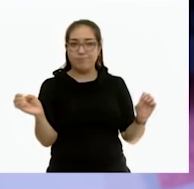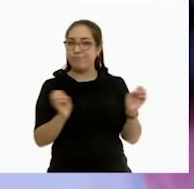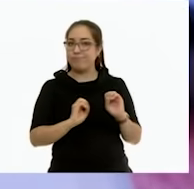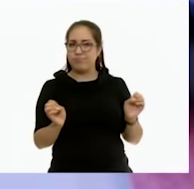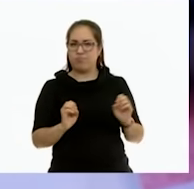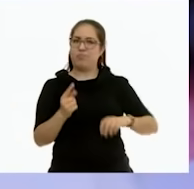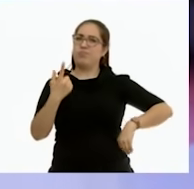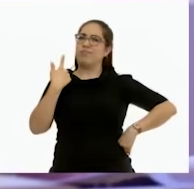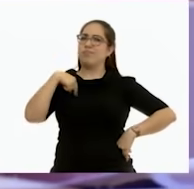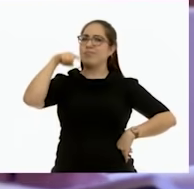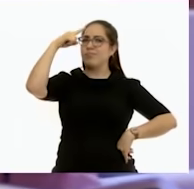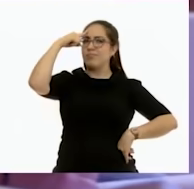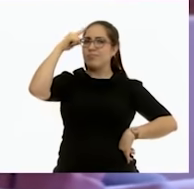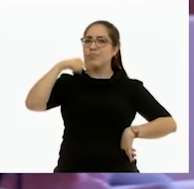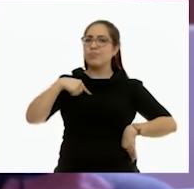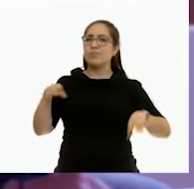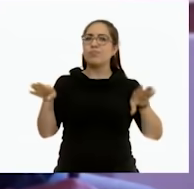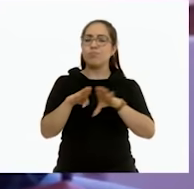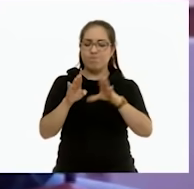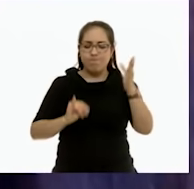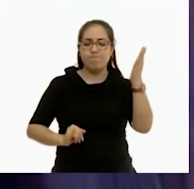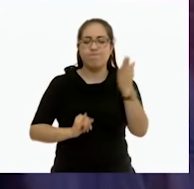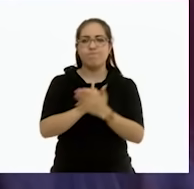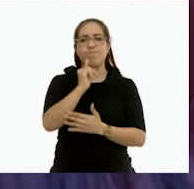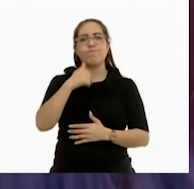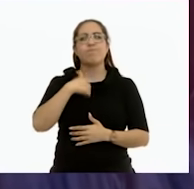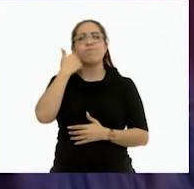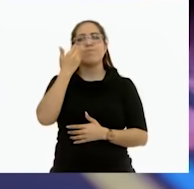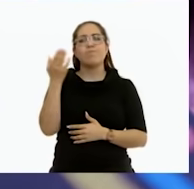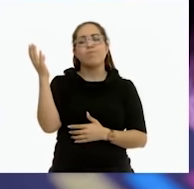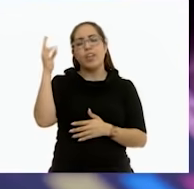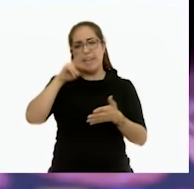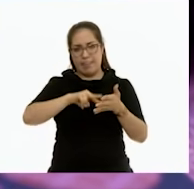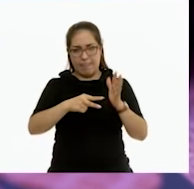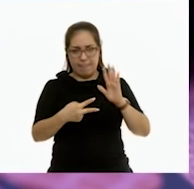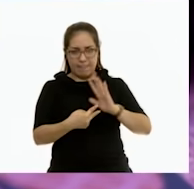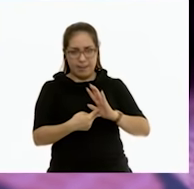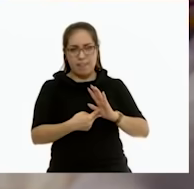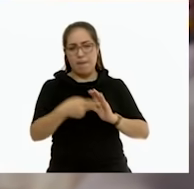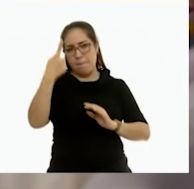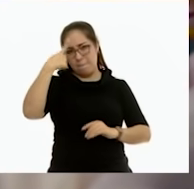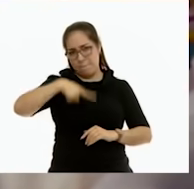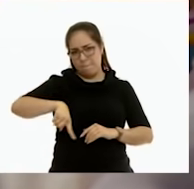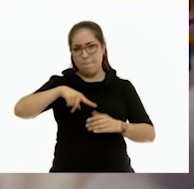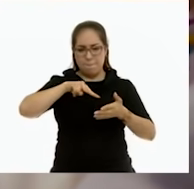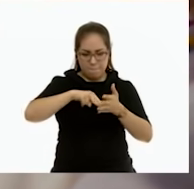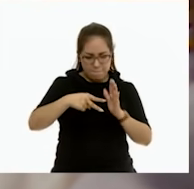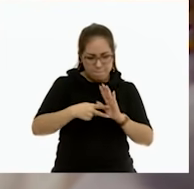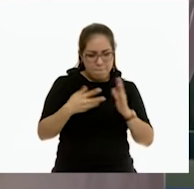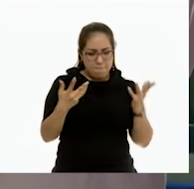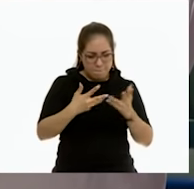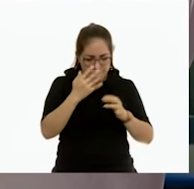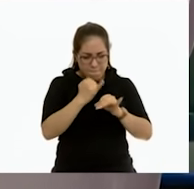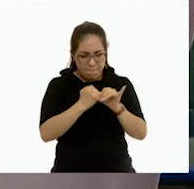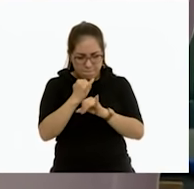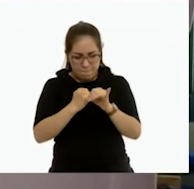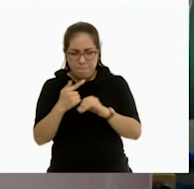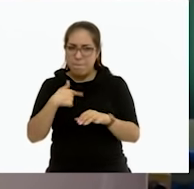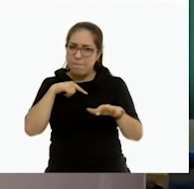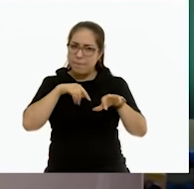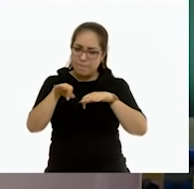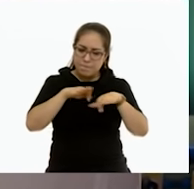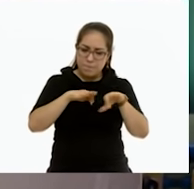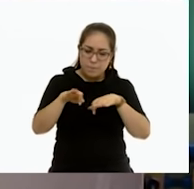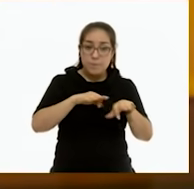Así que decidí estudiar ingeniería en energía y después ingeniería nuclear. Todo ese trabajo y estudio me hicieron ser